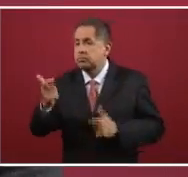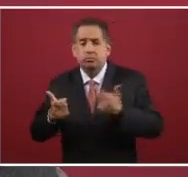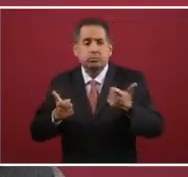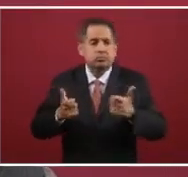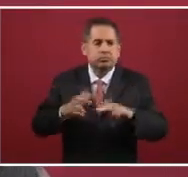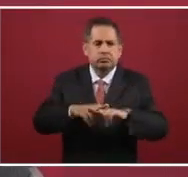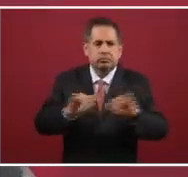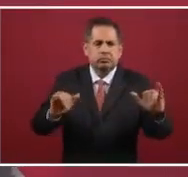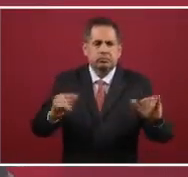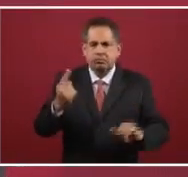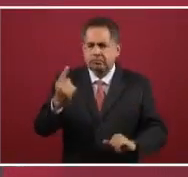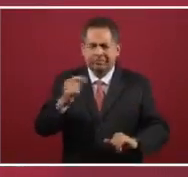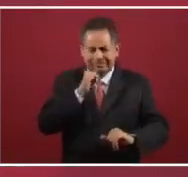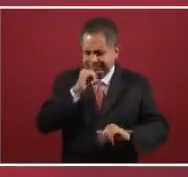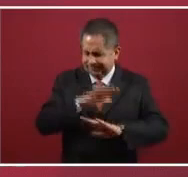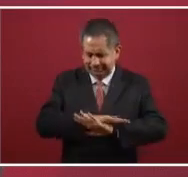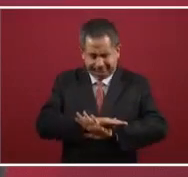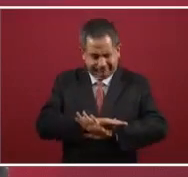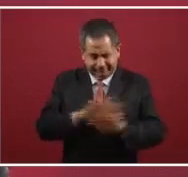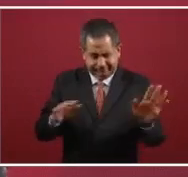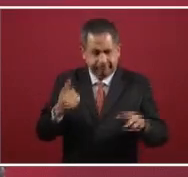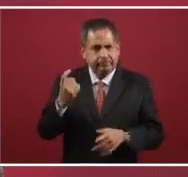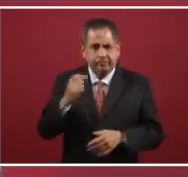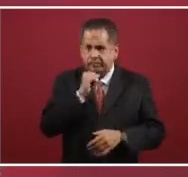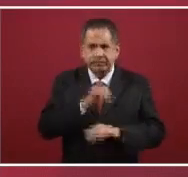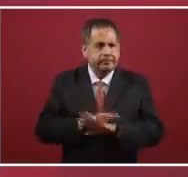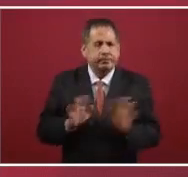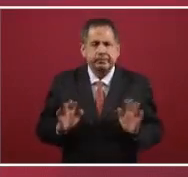un peso a